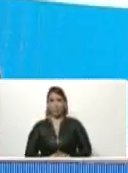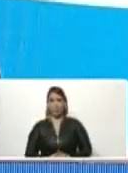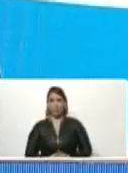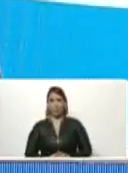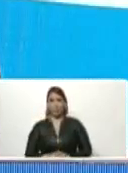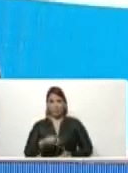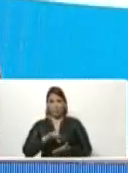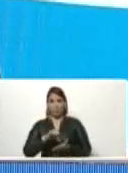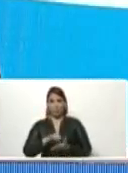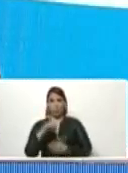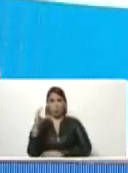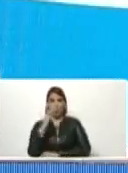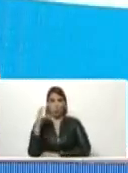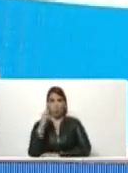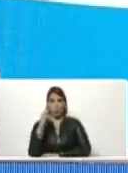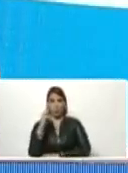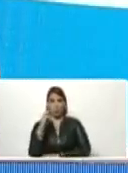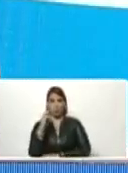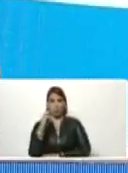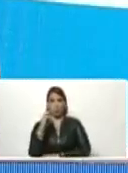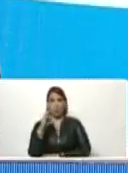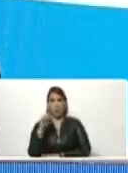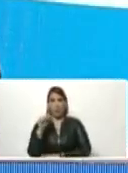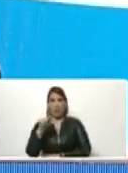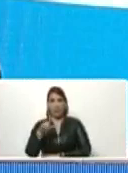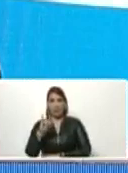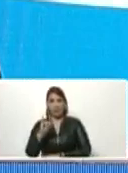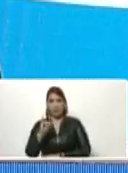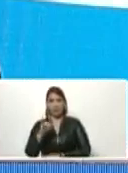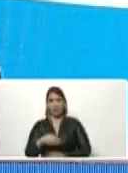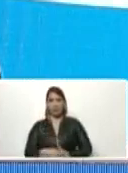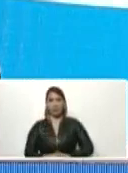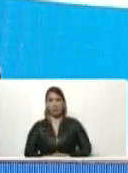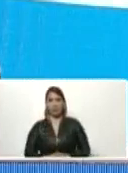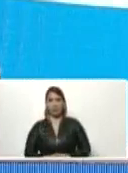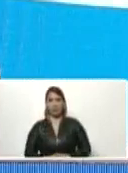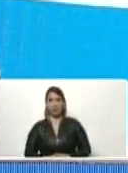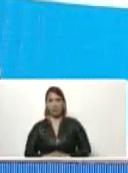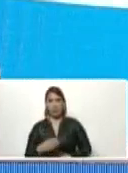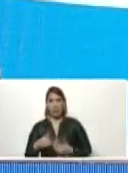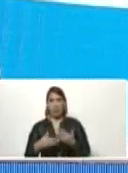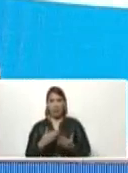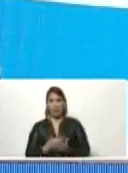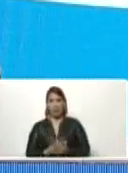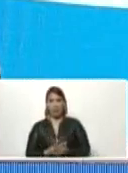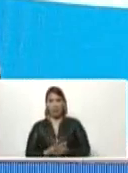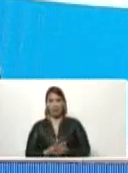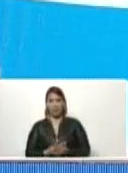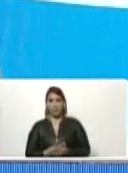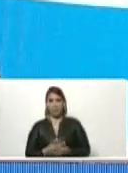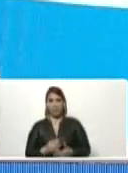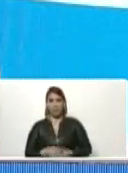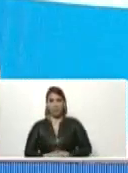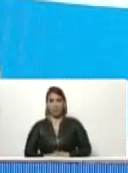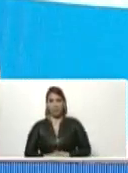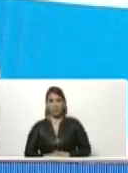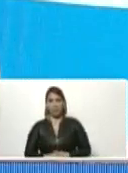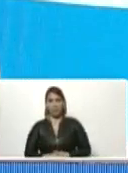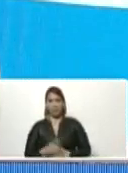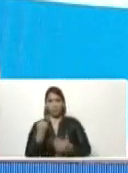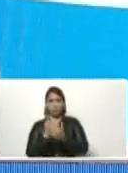Bogotá, desde Cali, Medellín, hasta las faldas del